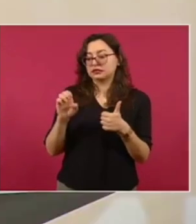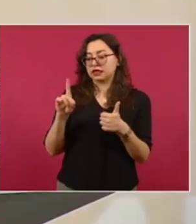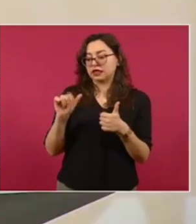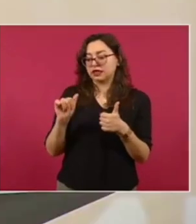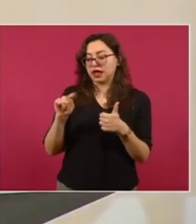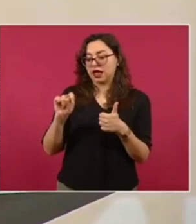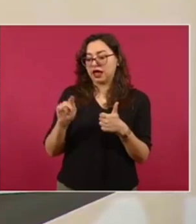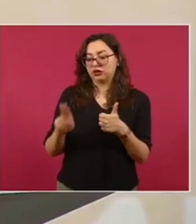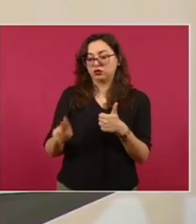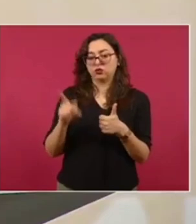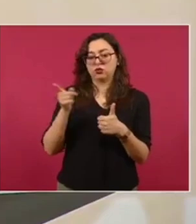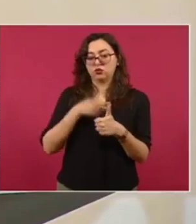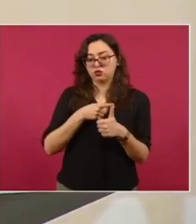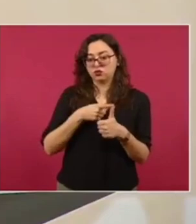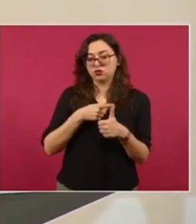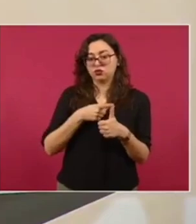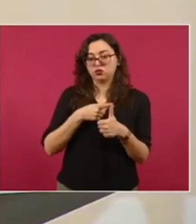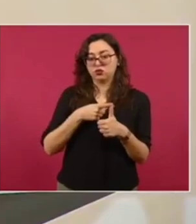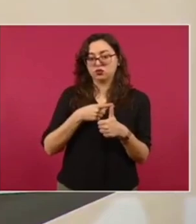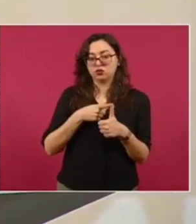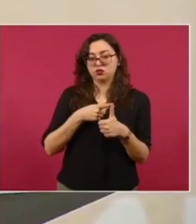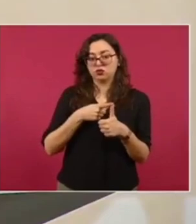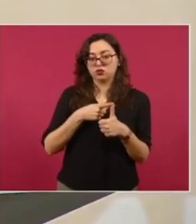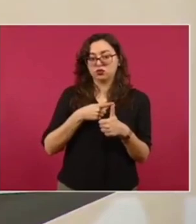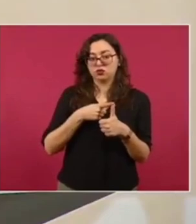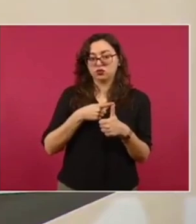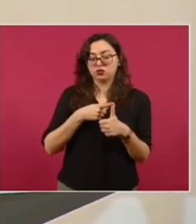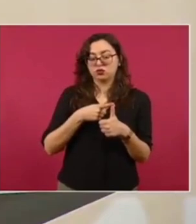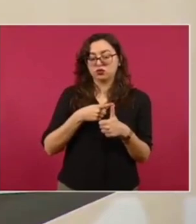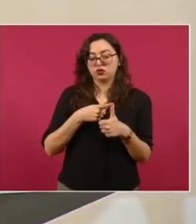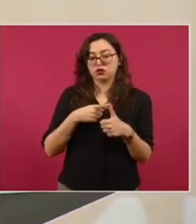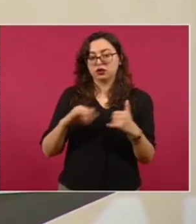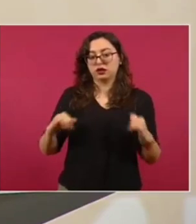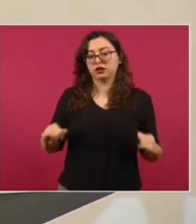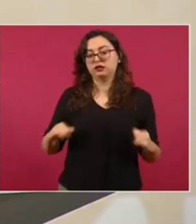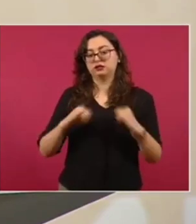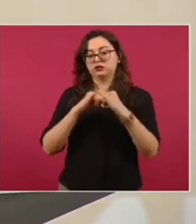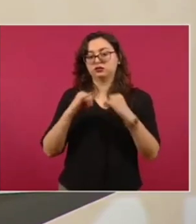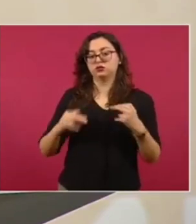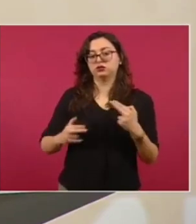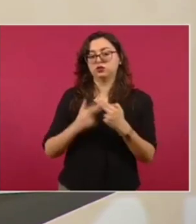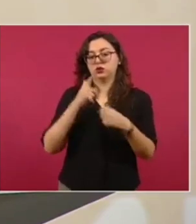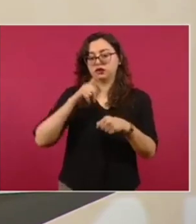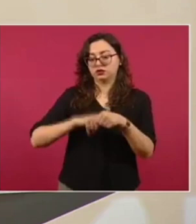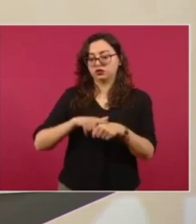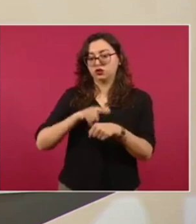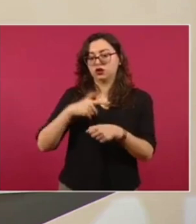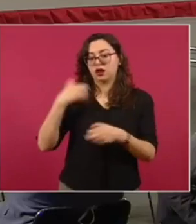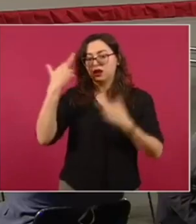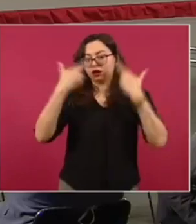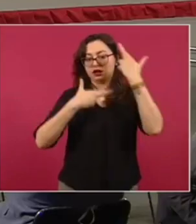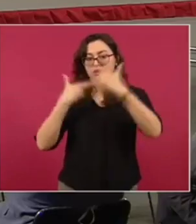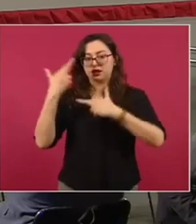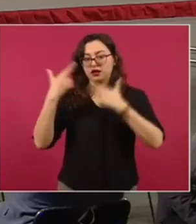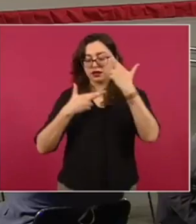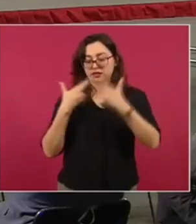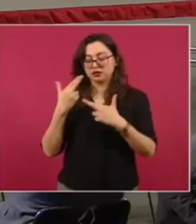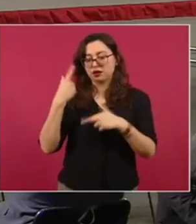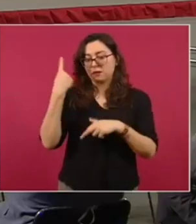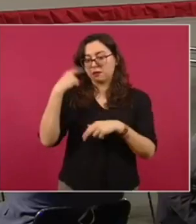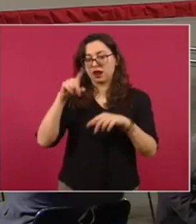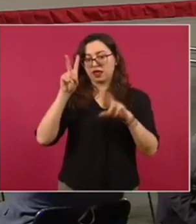y el Instituto Nacional de Avaluos y Administración de Bienes Nacionales, INDAAVIN.